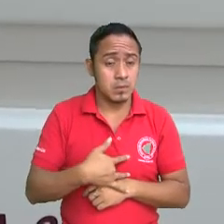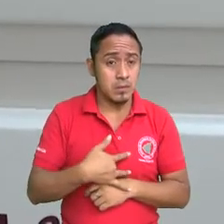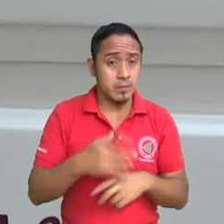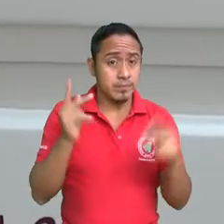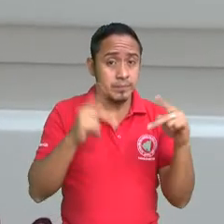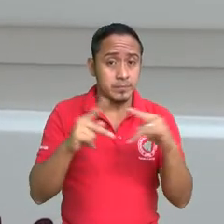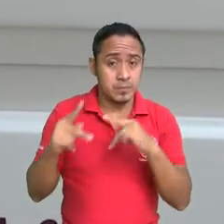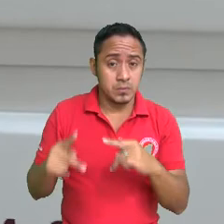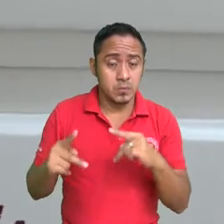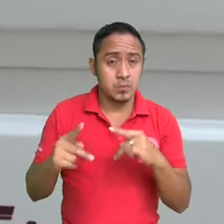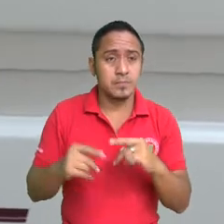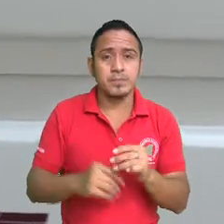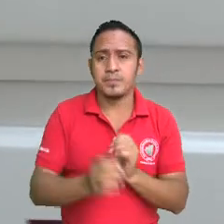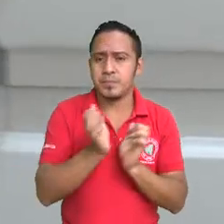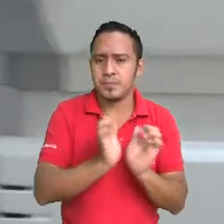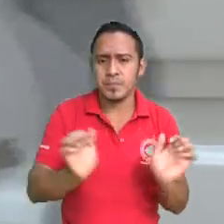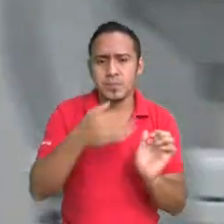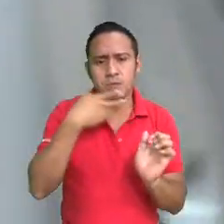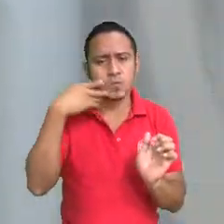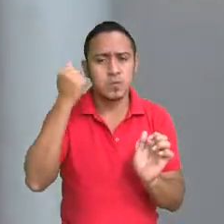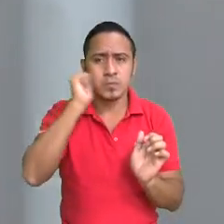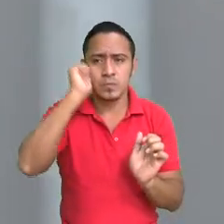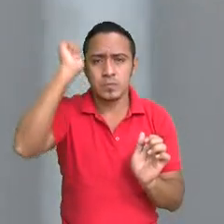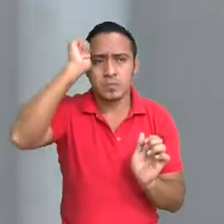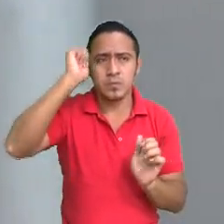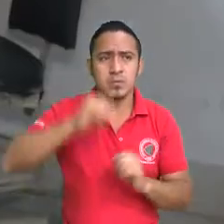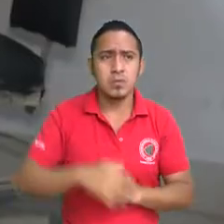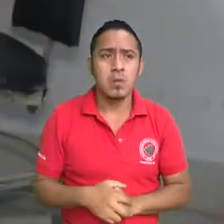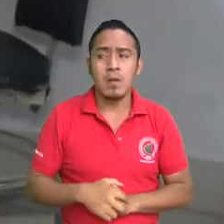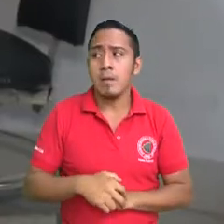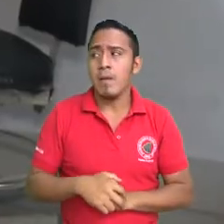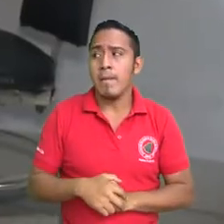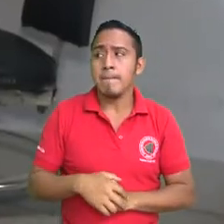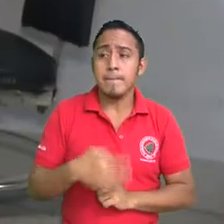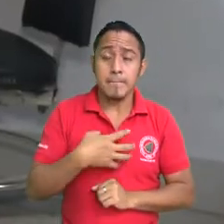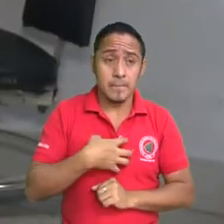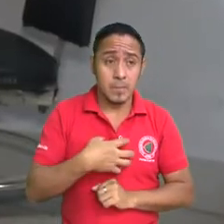una persona, ya sea un adulto,